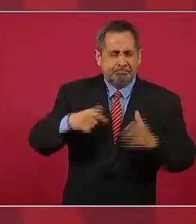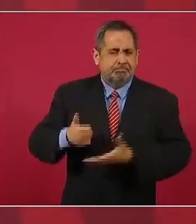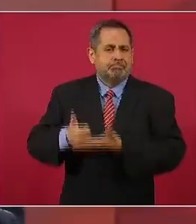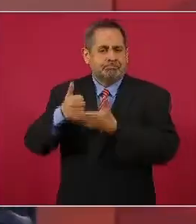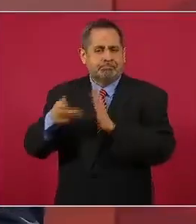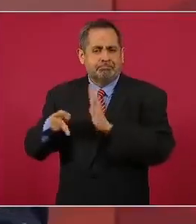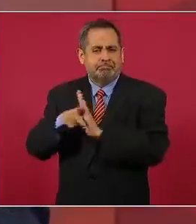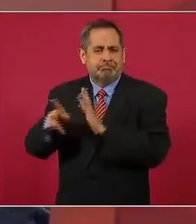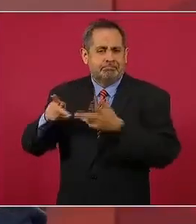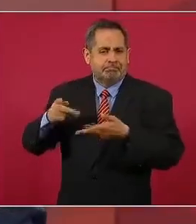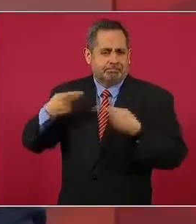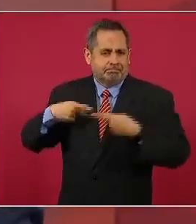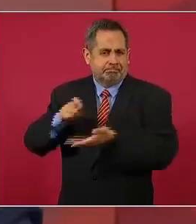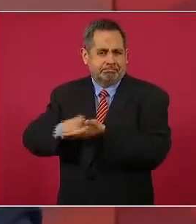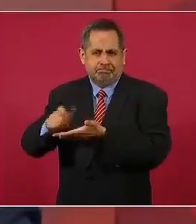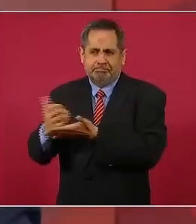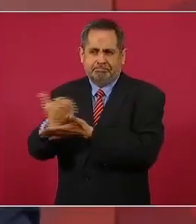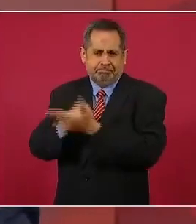que ganan poco.